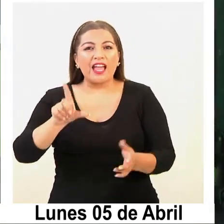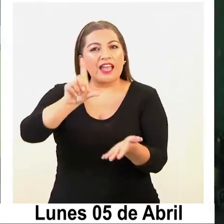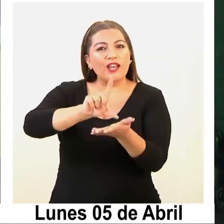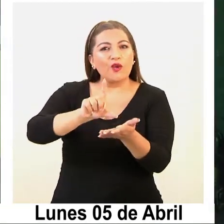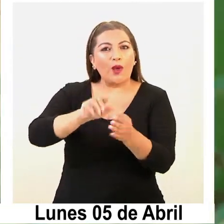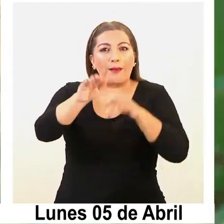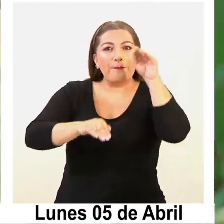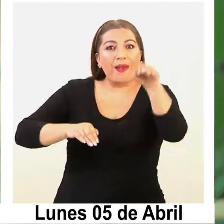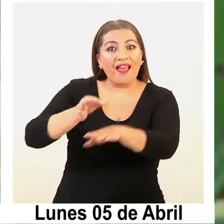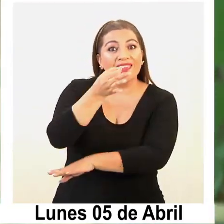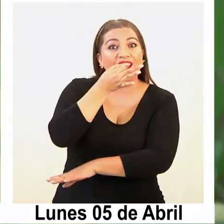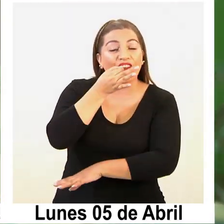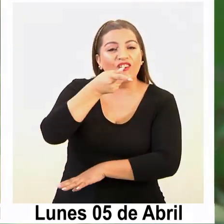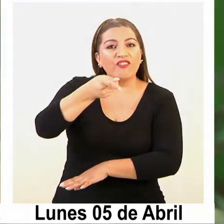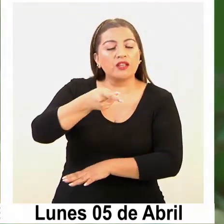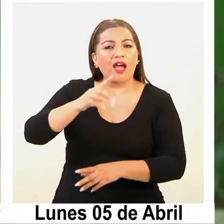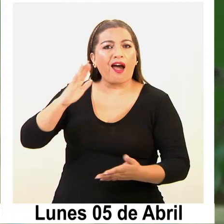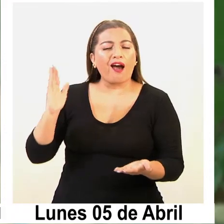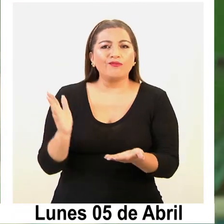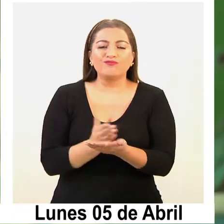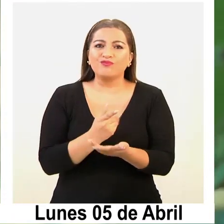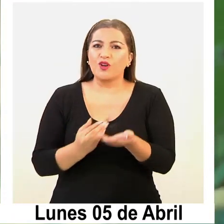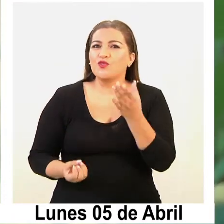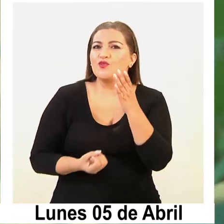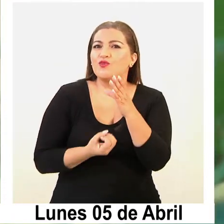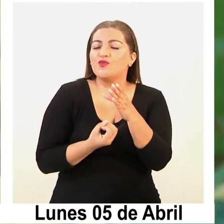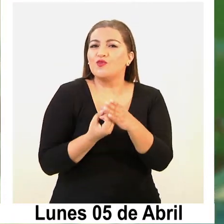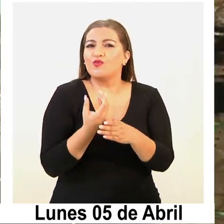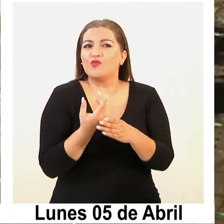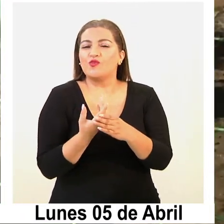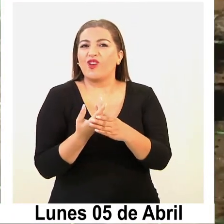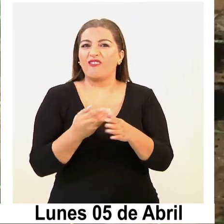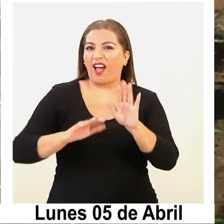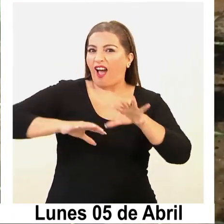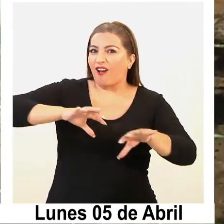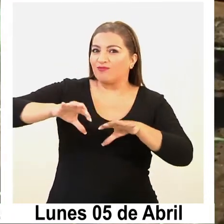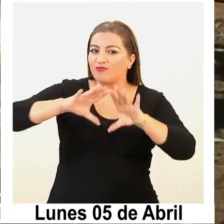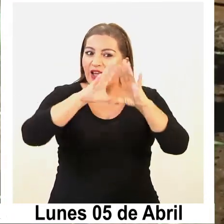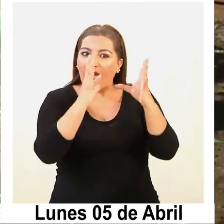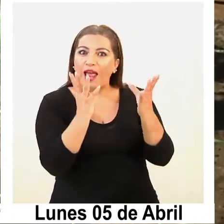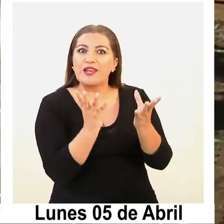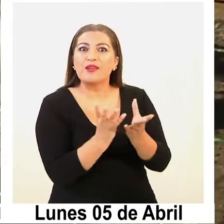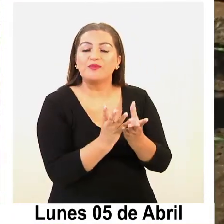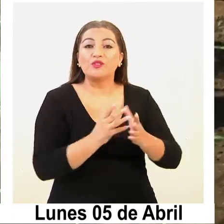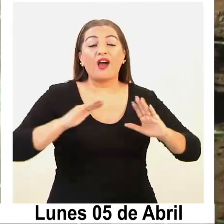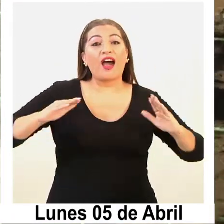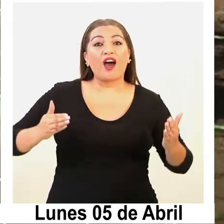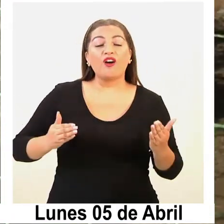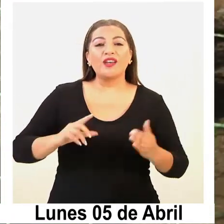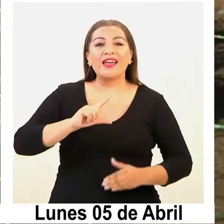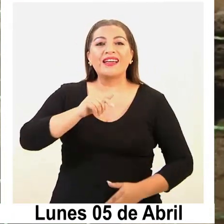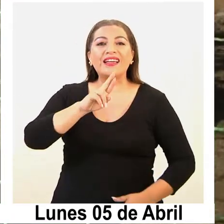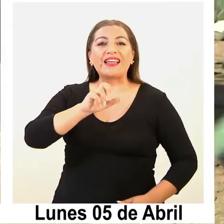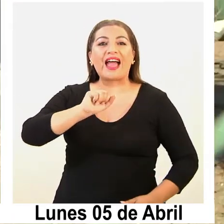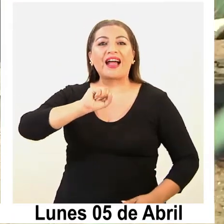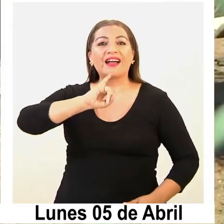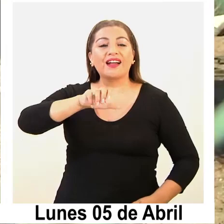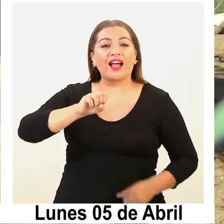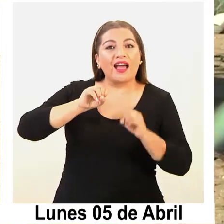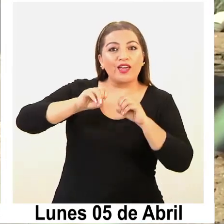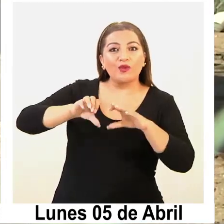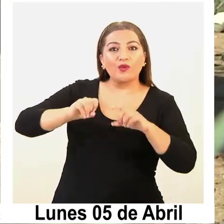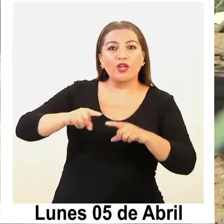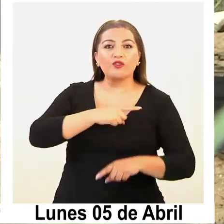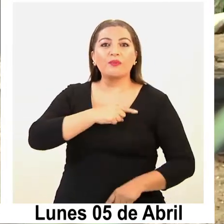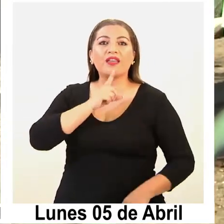sector de los verdes, se reinventa y asume las nuevas tendencias en el mundo, ahora como granja educativa